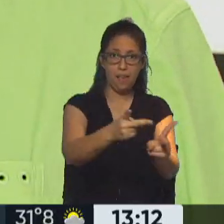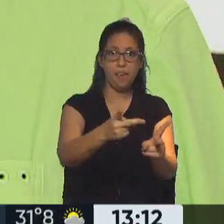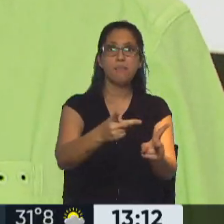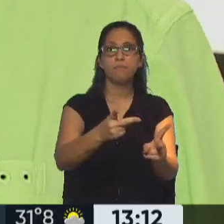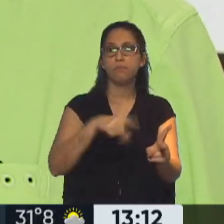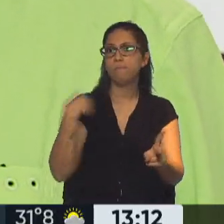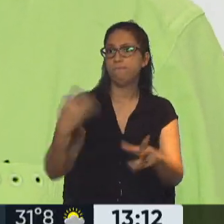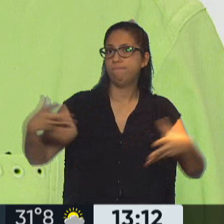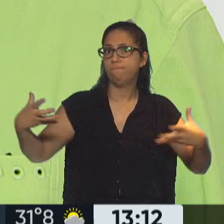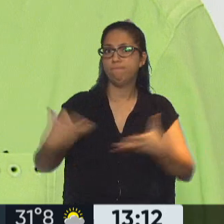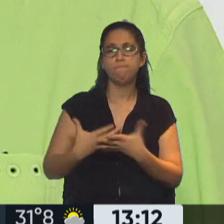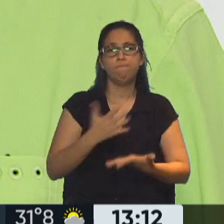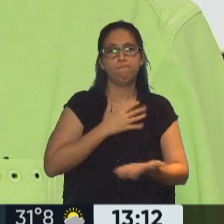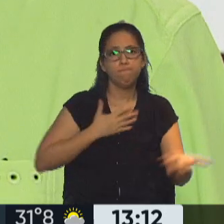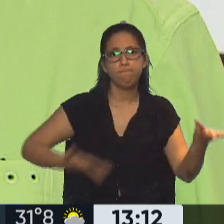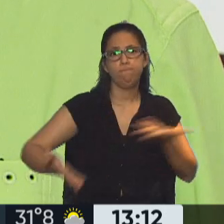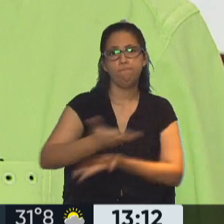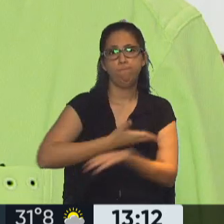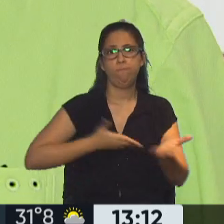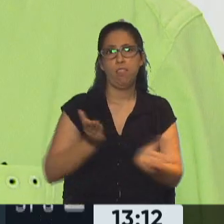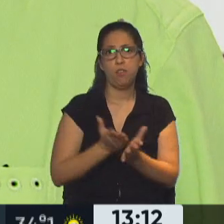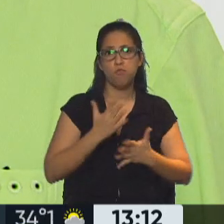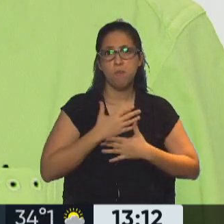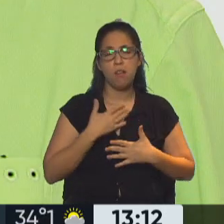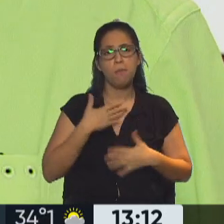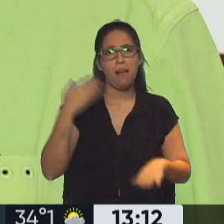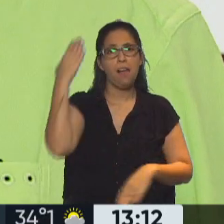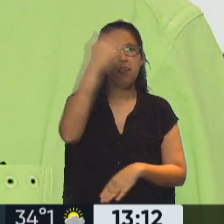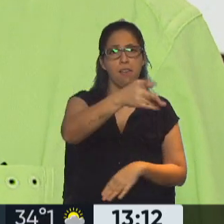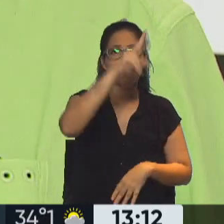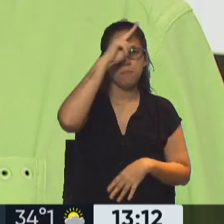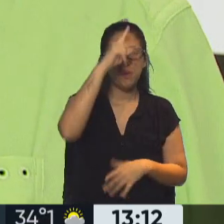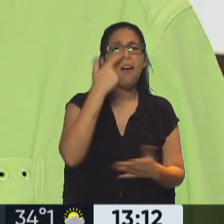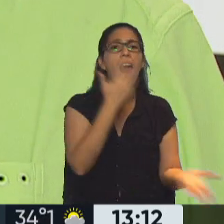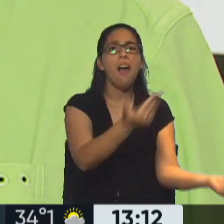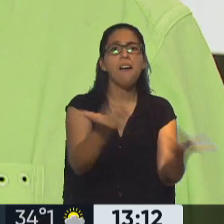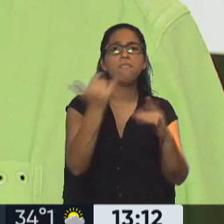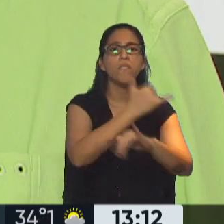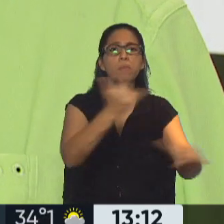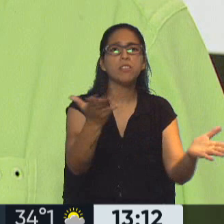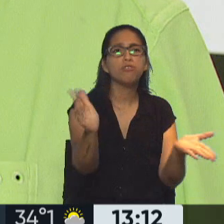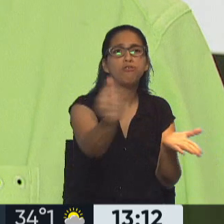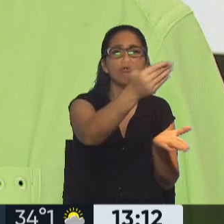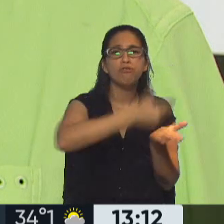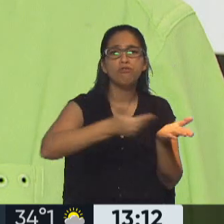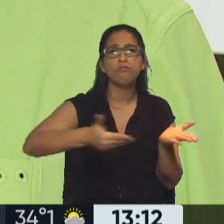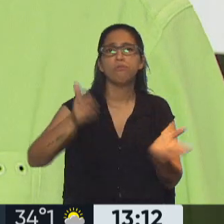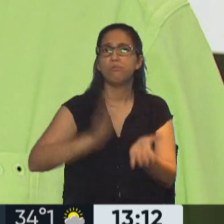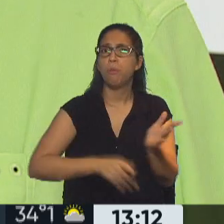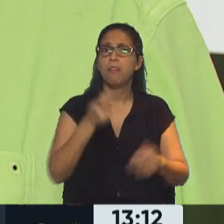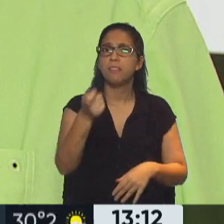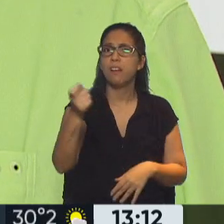Derechos Humanos y Solidaridad se va a dirigir a Perú a recabar información sobre lo que está ocurriendo, ¿no? Sobre los